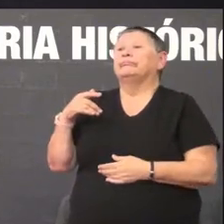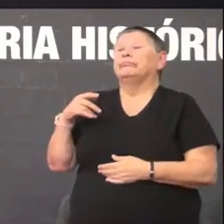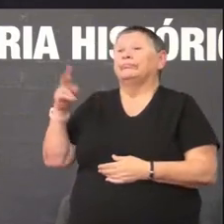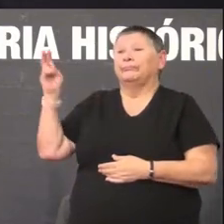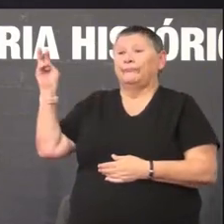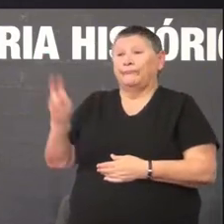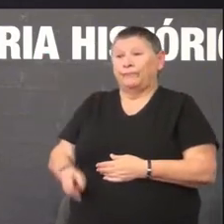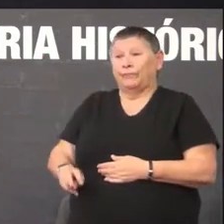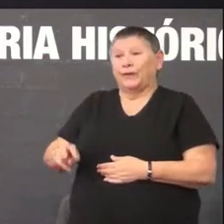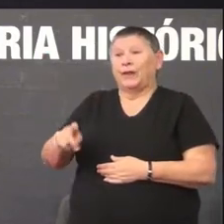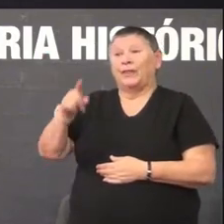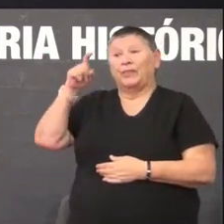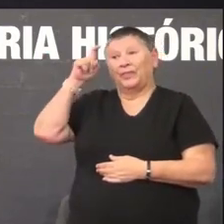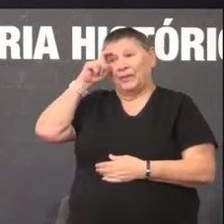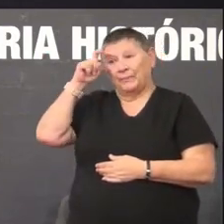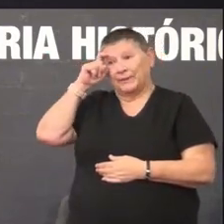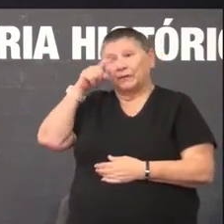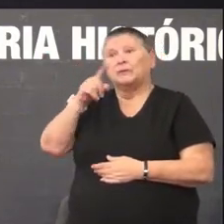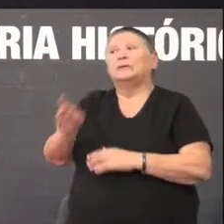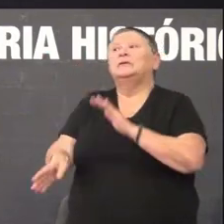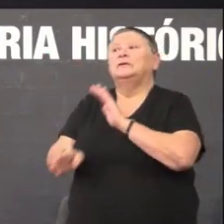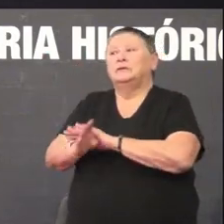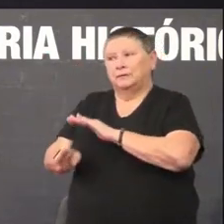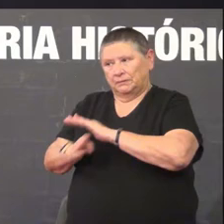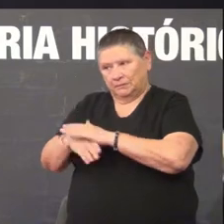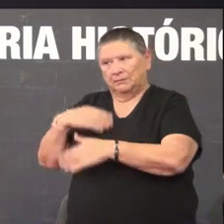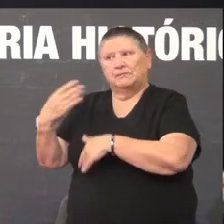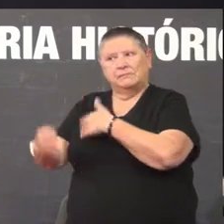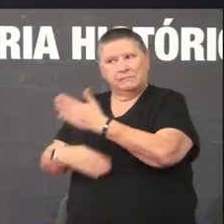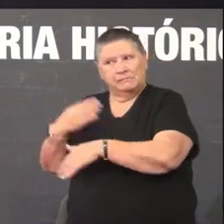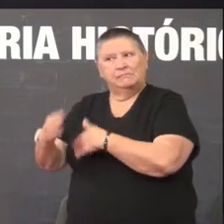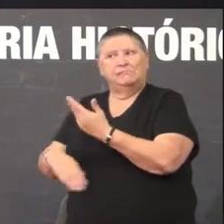Zapatero, eso se siguió haciendo.